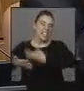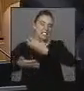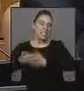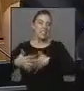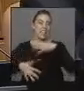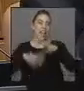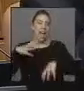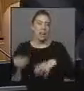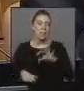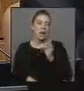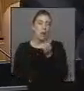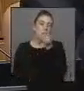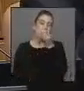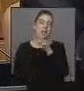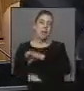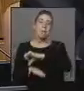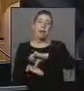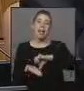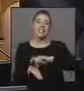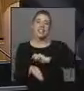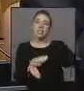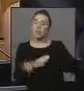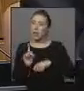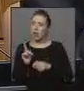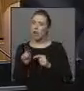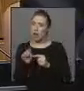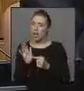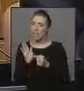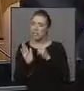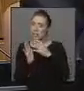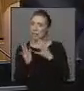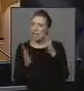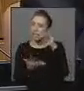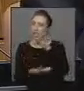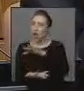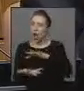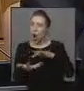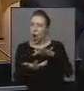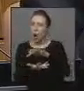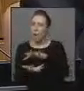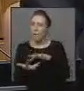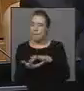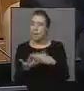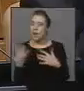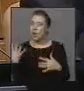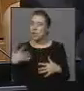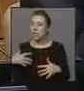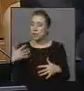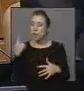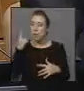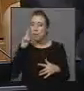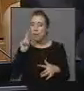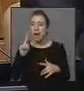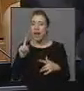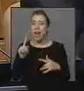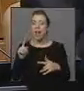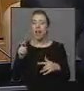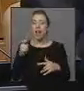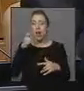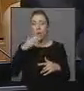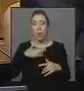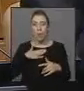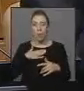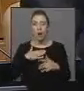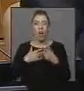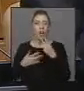los países suscriben. Es mucho más complejo, es mucho más fundamental y vital para la especie humana